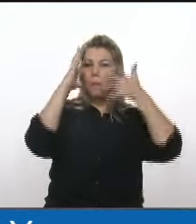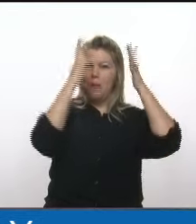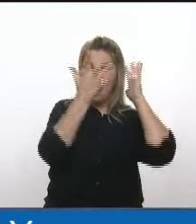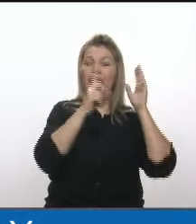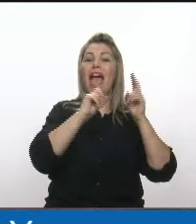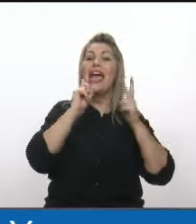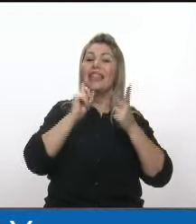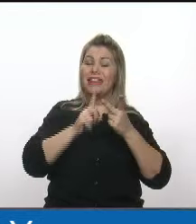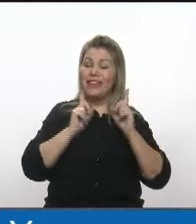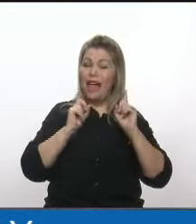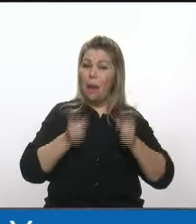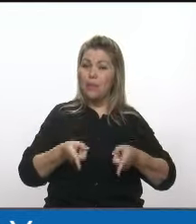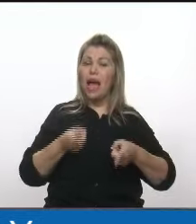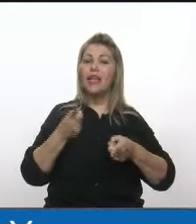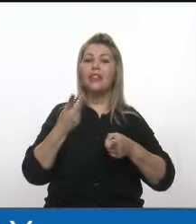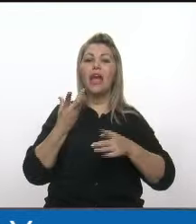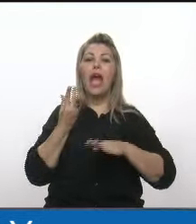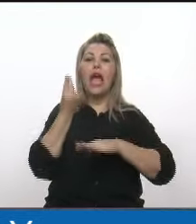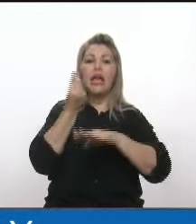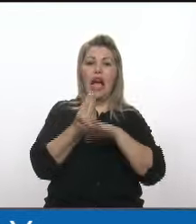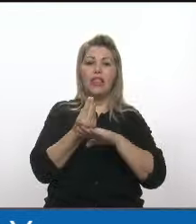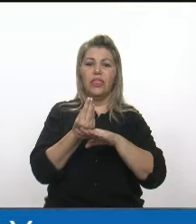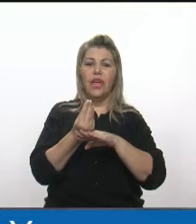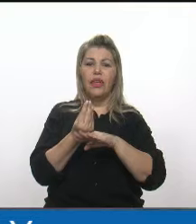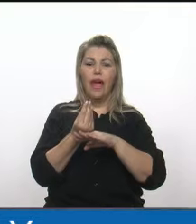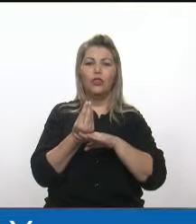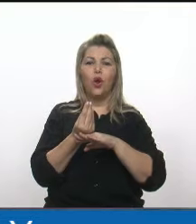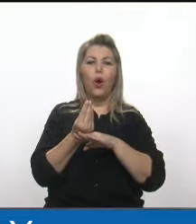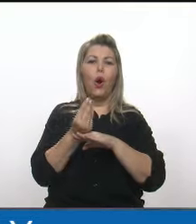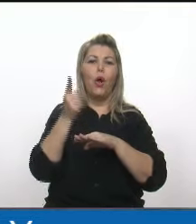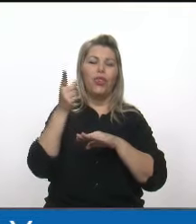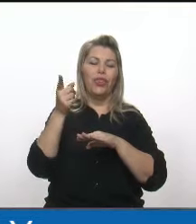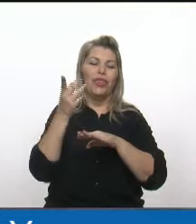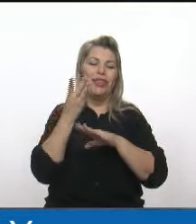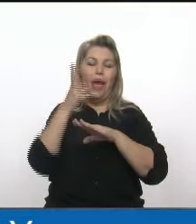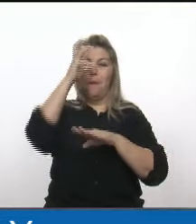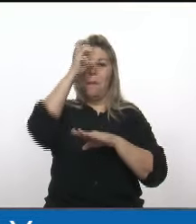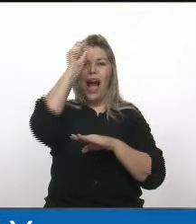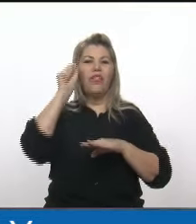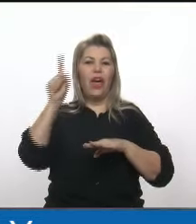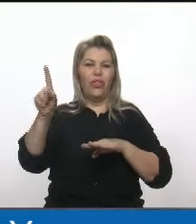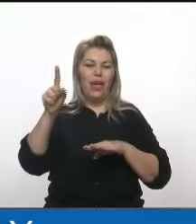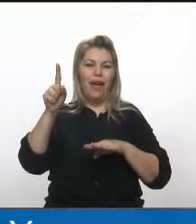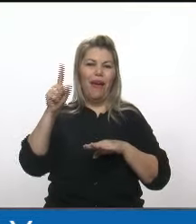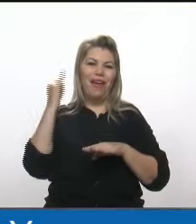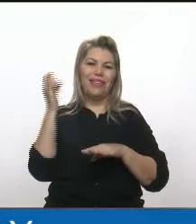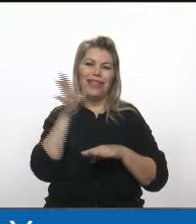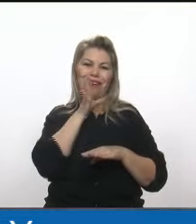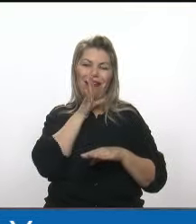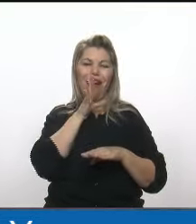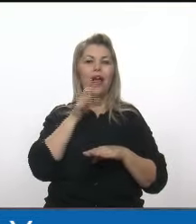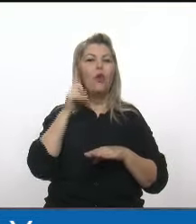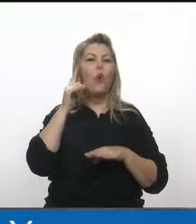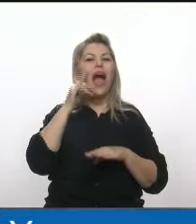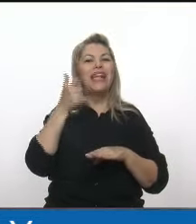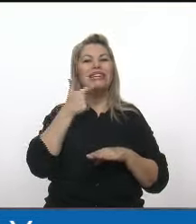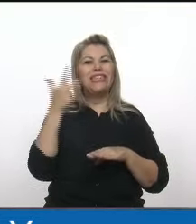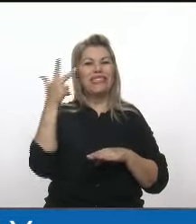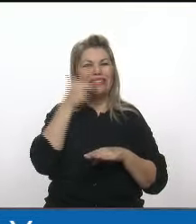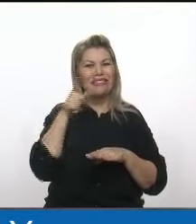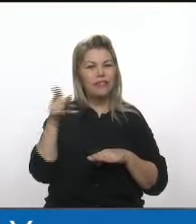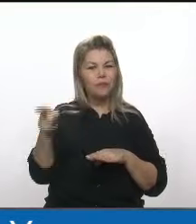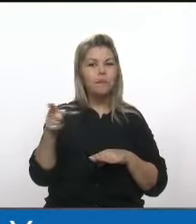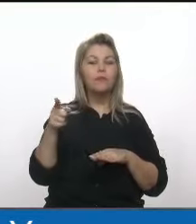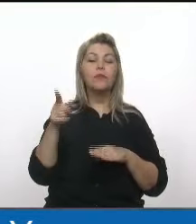candidato a embajador en Israel Axel wanich durante la audiencia por su pliego y están